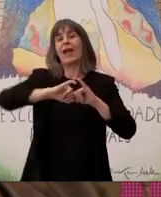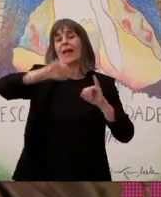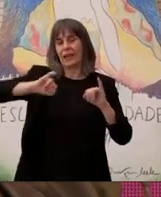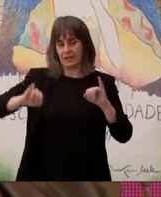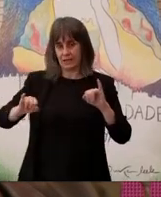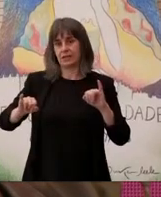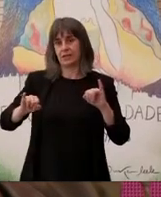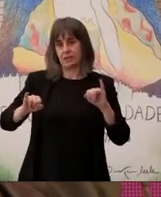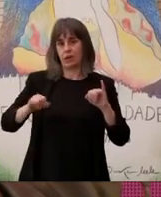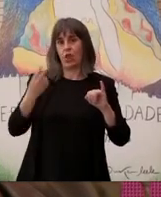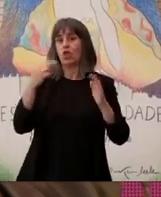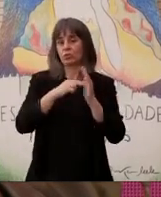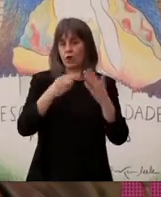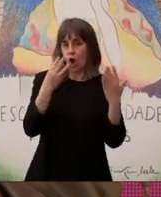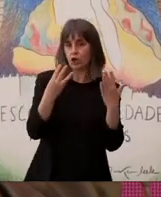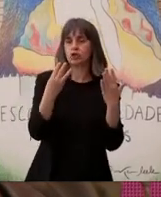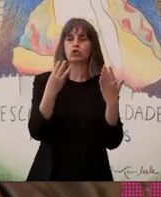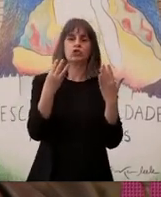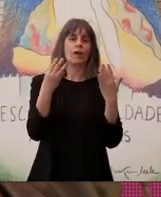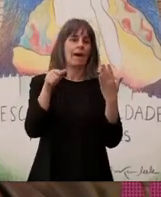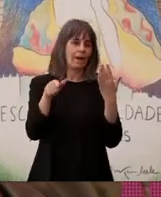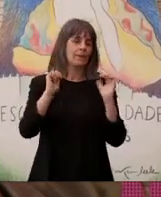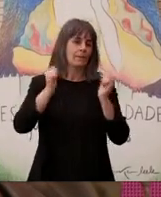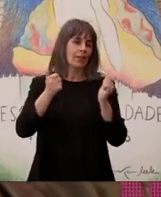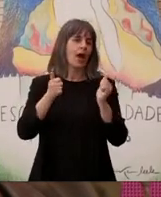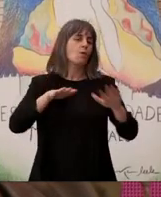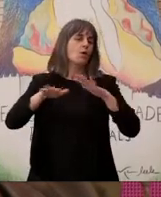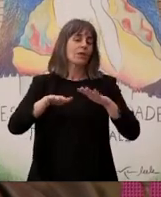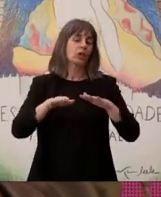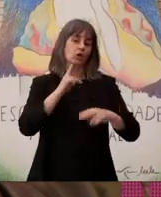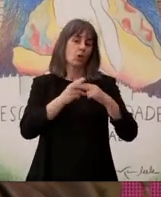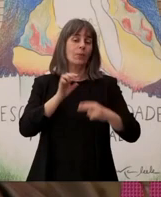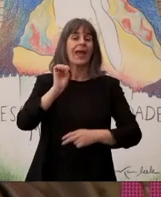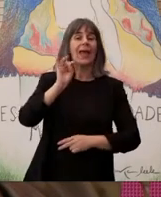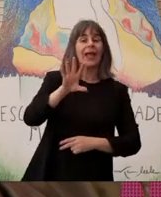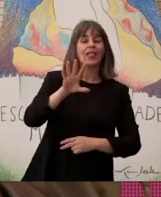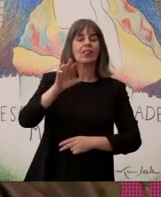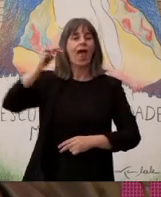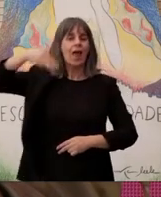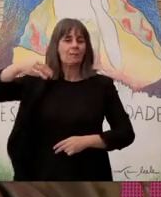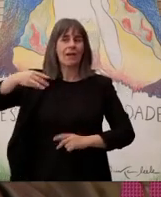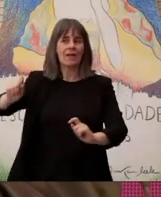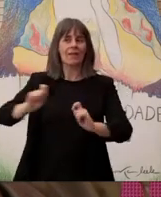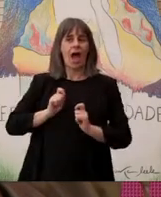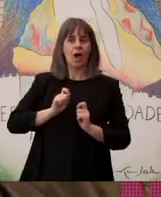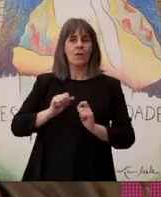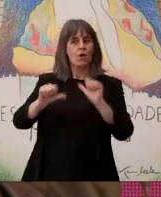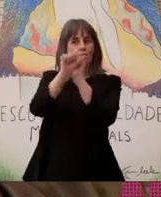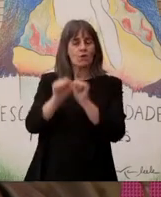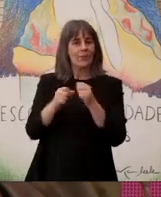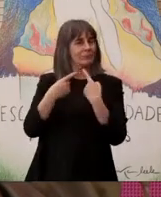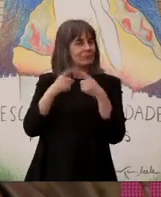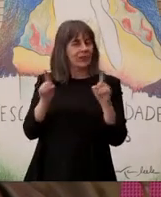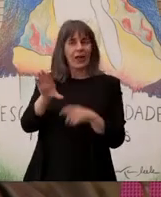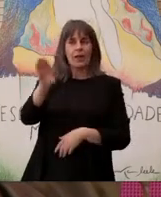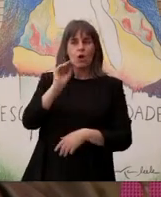en Santiago aquel escandalazo tenía que traer consigo otra forma de entender a política un una